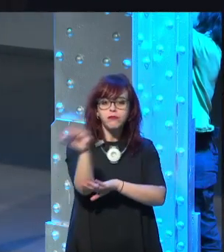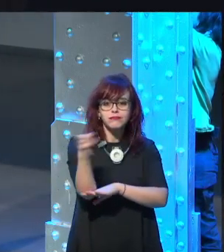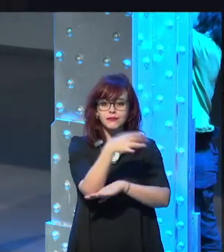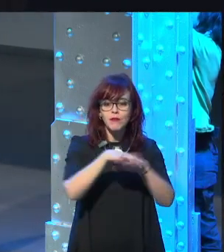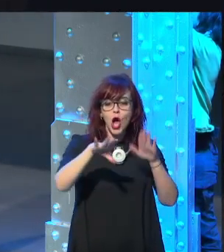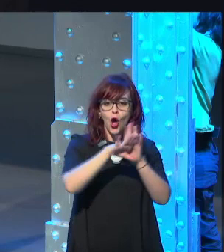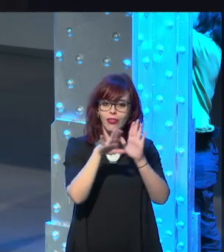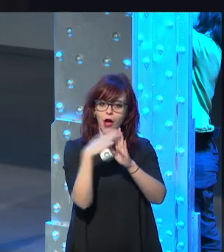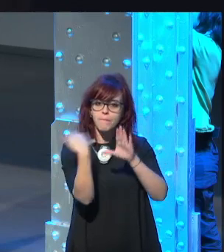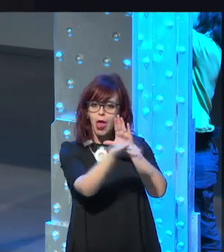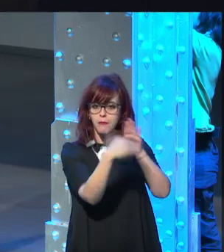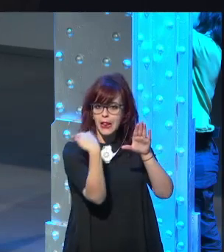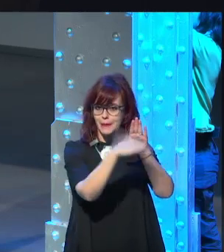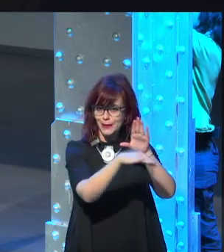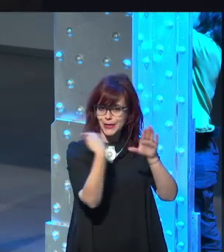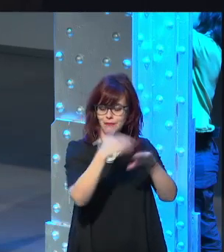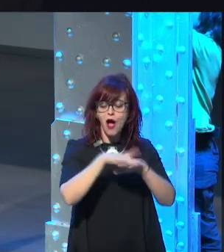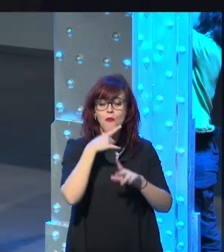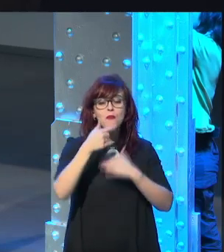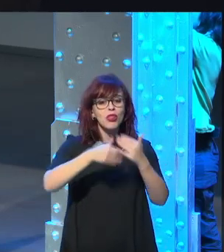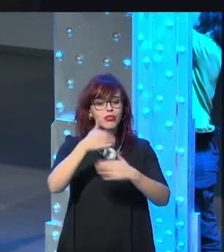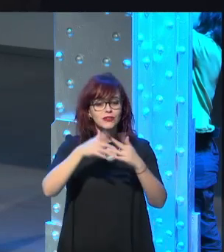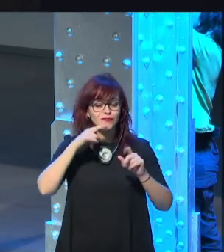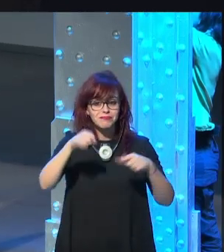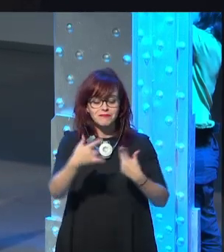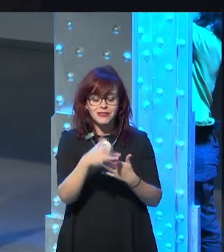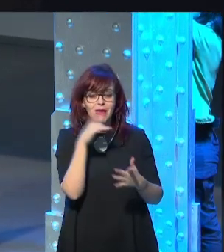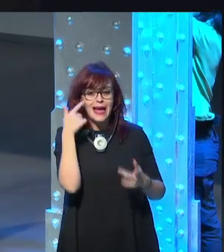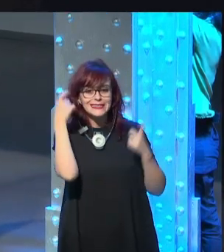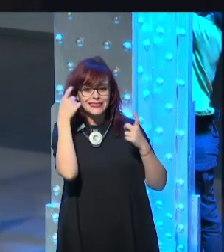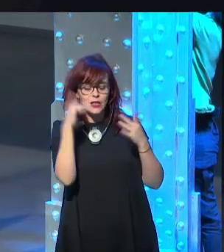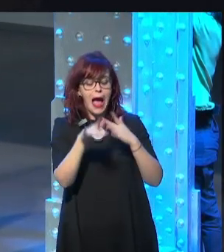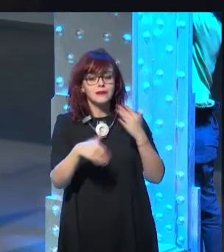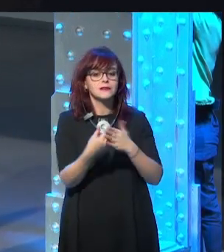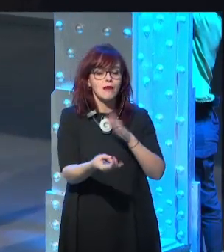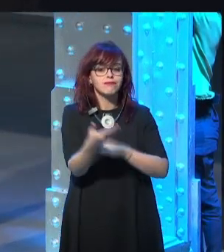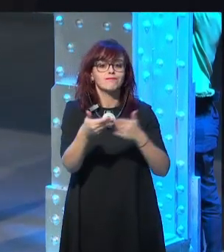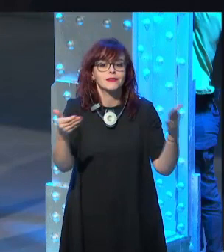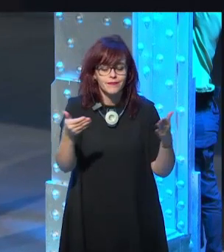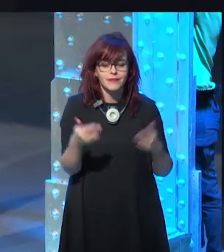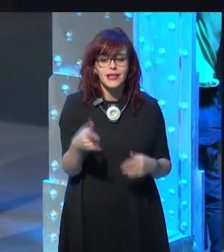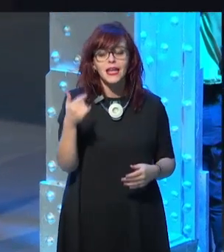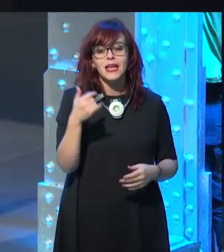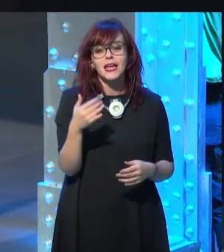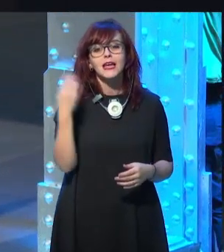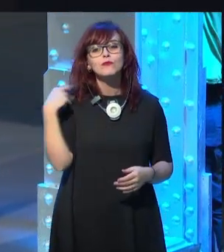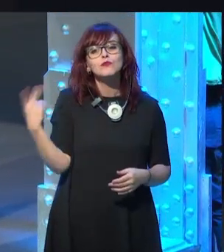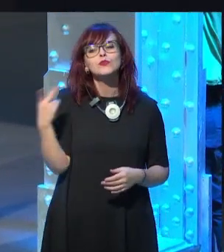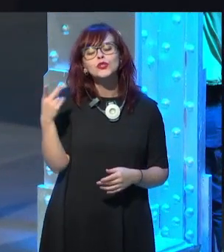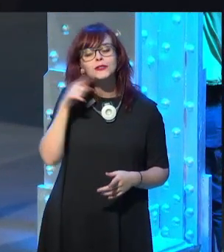poco, todo iba de vuelta, un poco un proceso más orgánico, en cierto sentido. ¿Os ha enriquecido